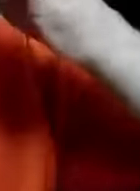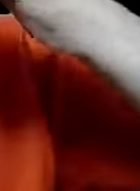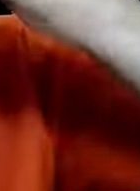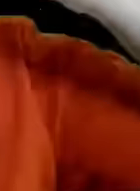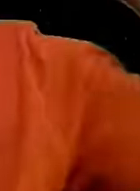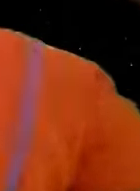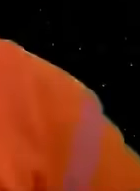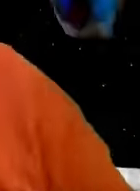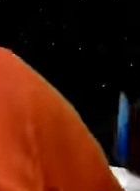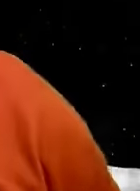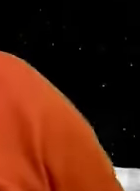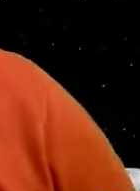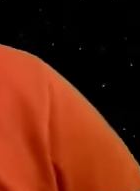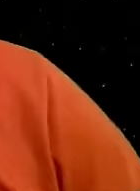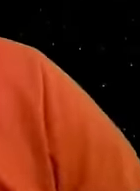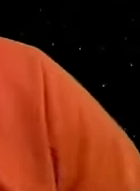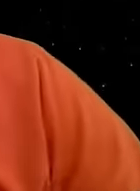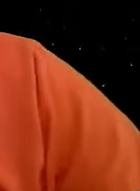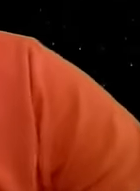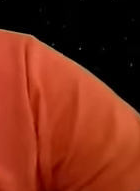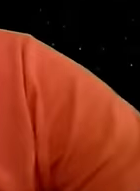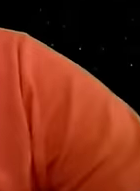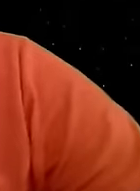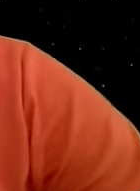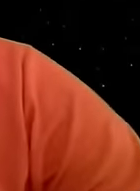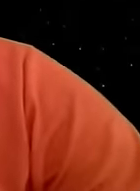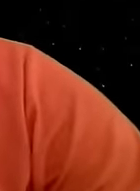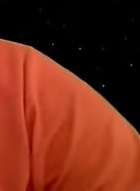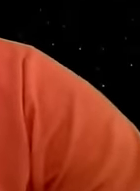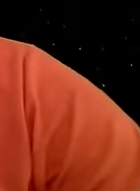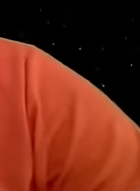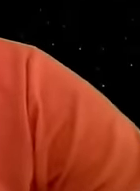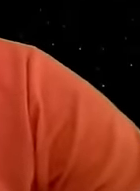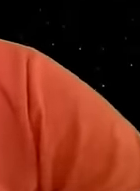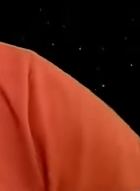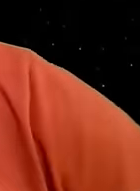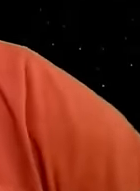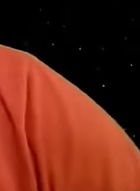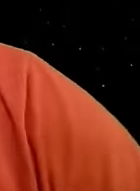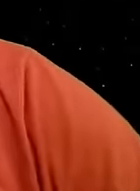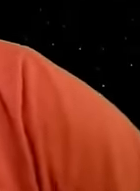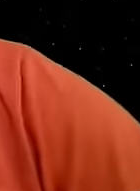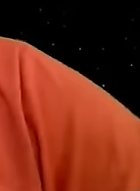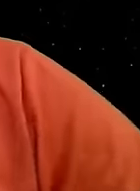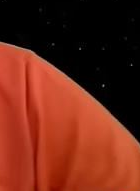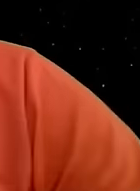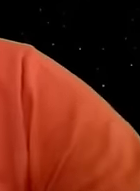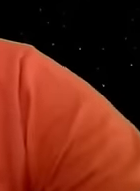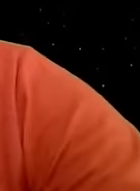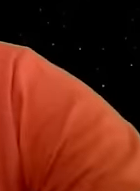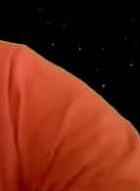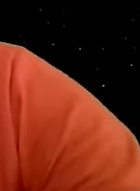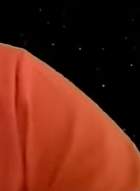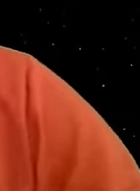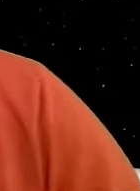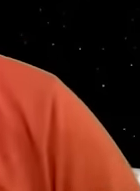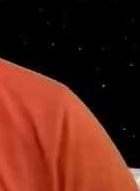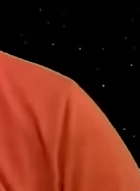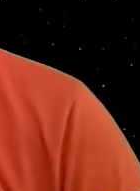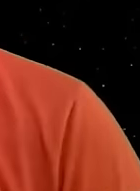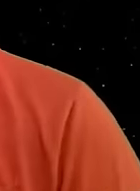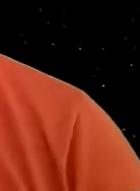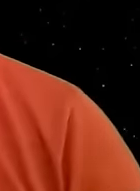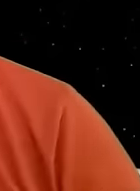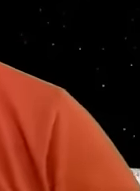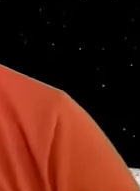dije, ya hay antecedentes. Claro, obviamente no hay antecedentes de que una mujer pilotee un caza F-16